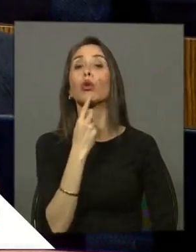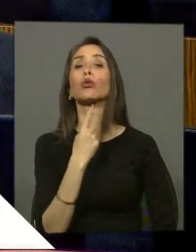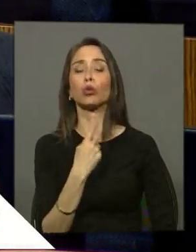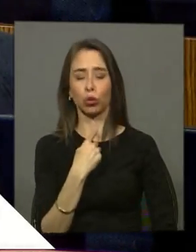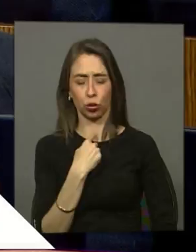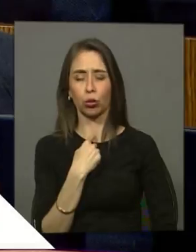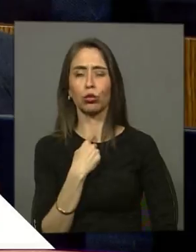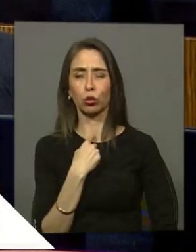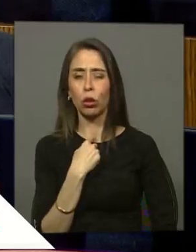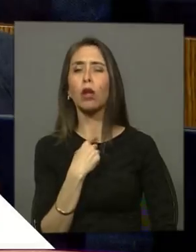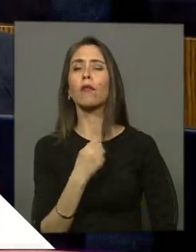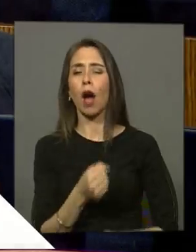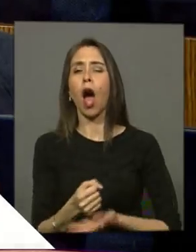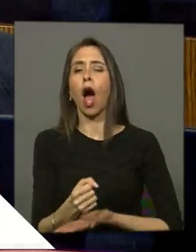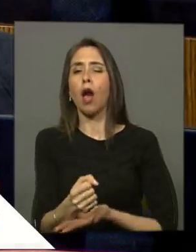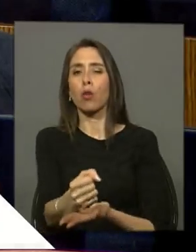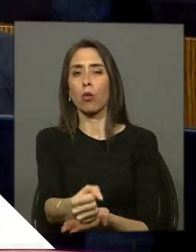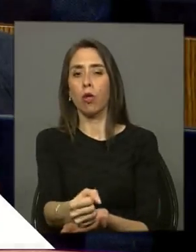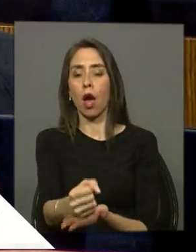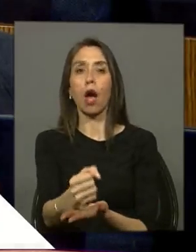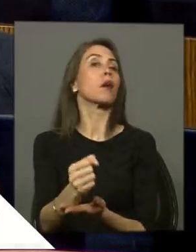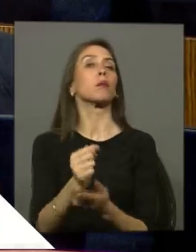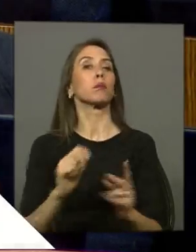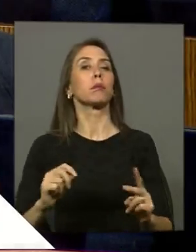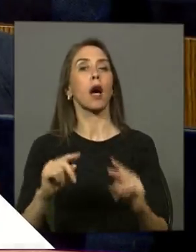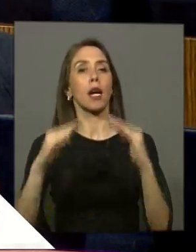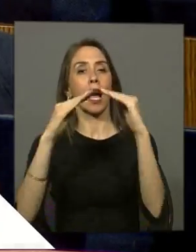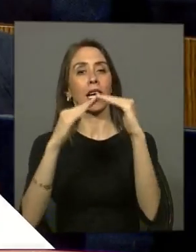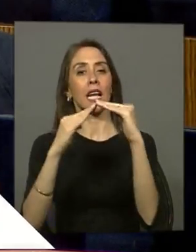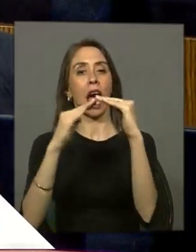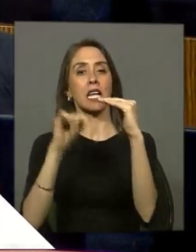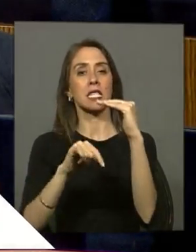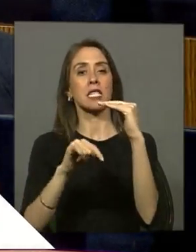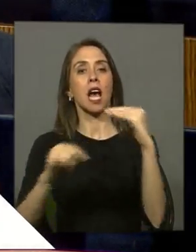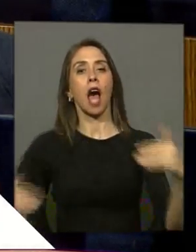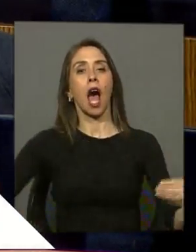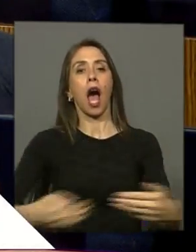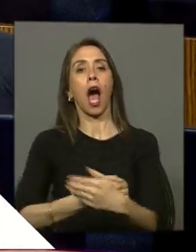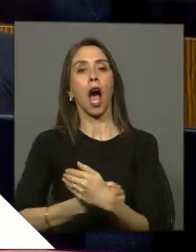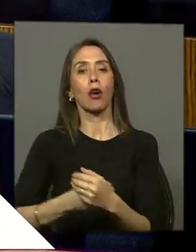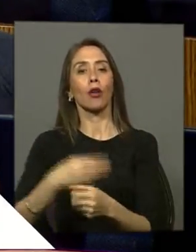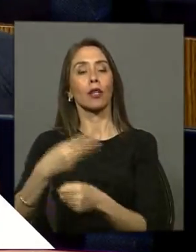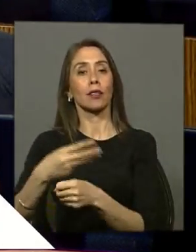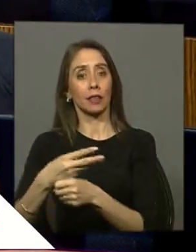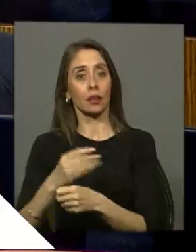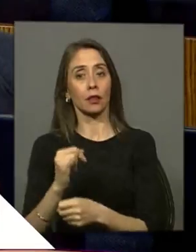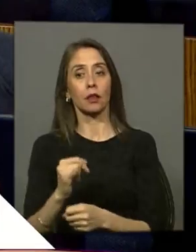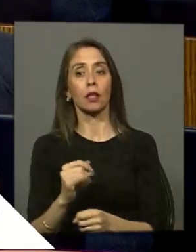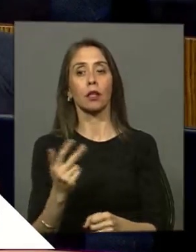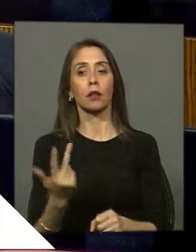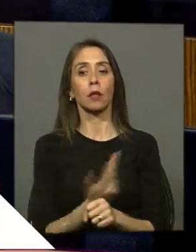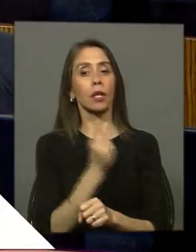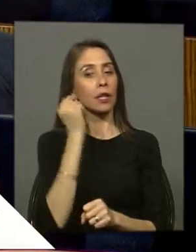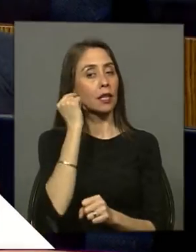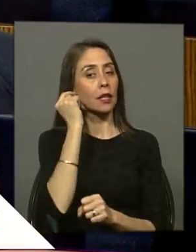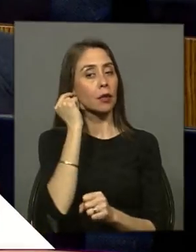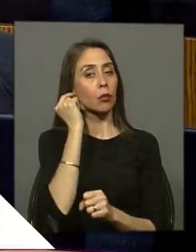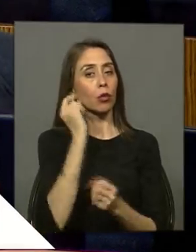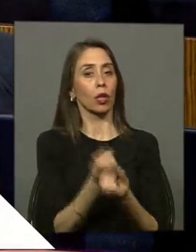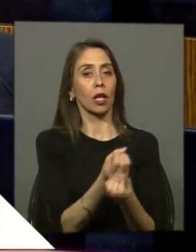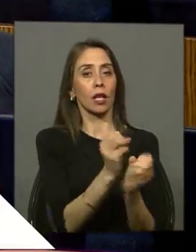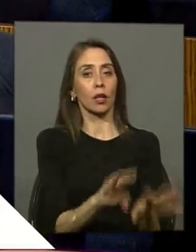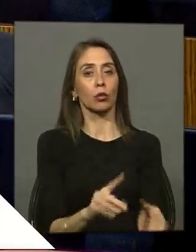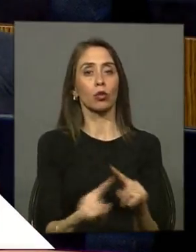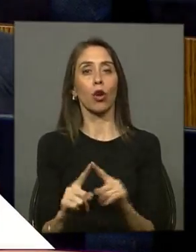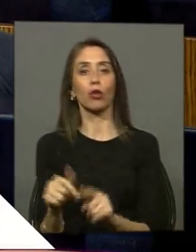a implementar o de que iba a ayudar a una casa acogida en esa ciudad por desgracia ella renunció y hoy día tenemos